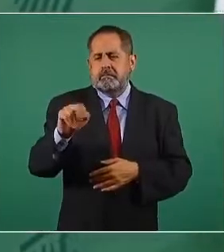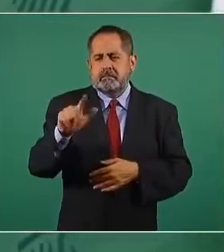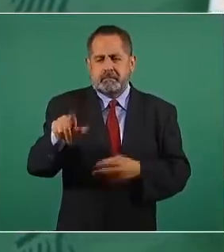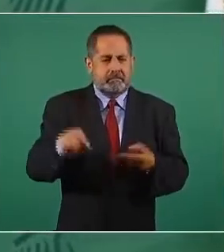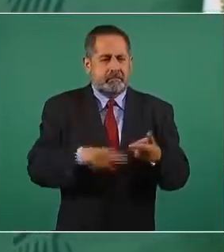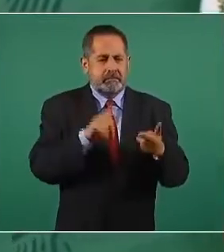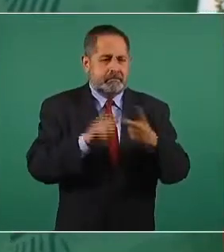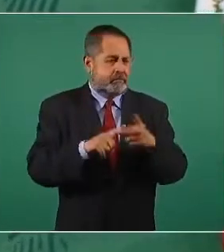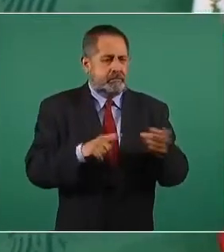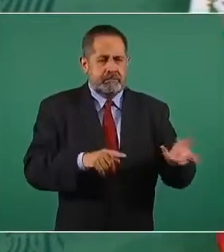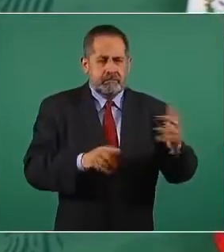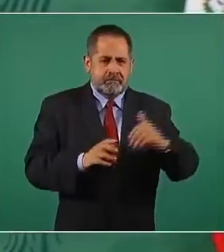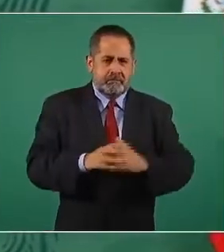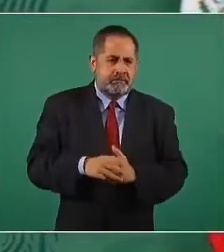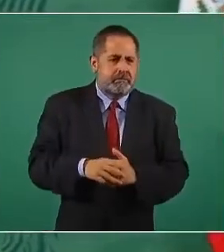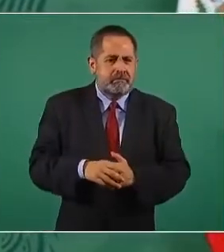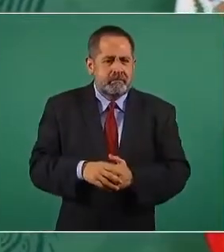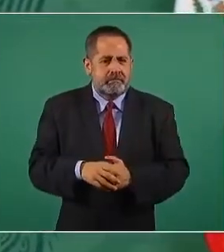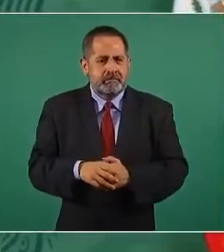cambio tan